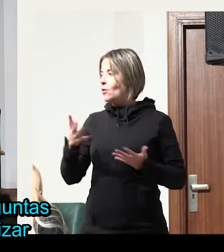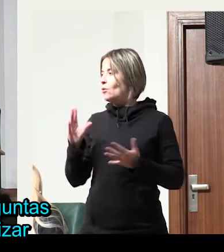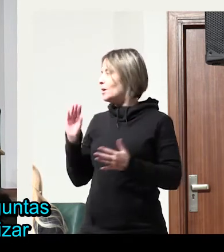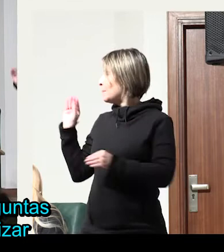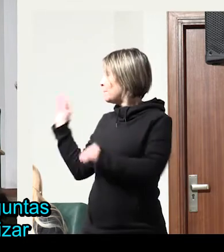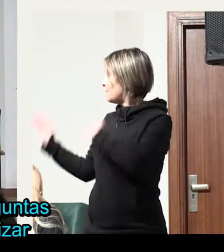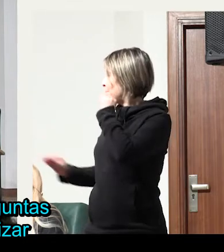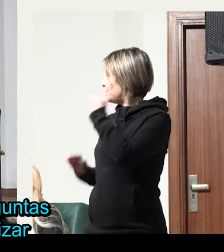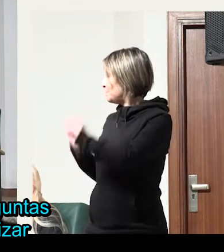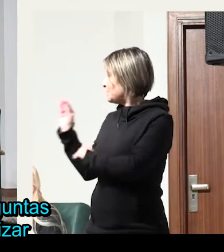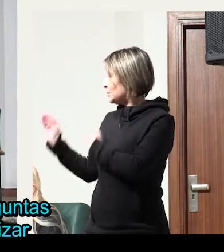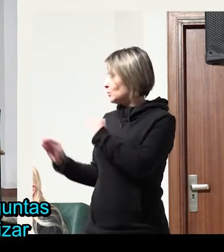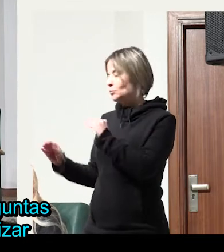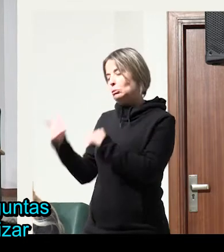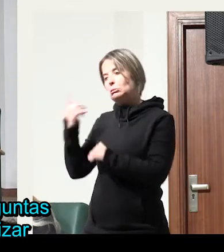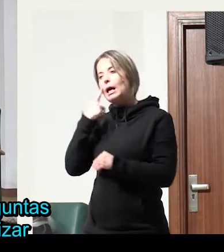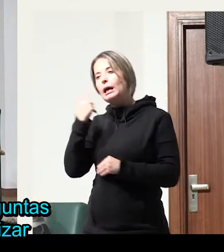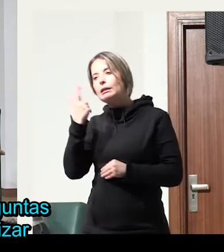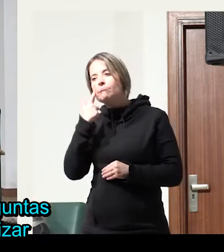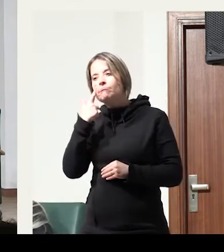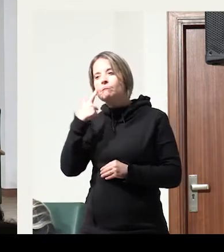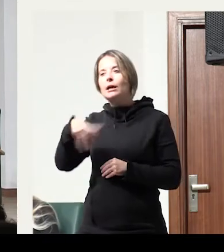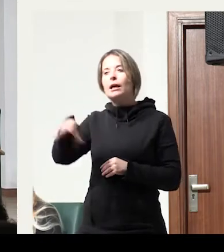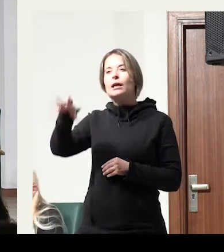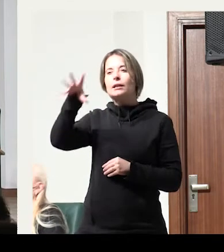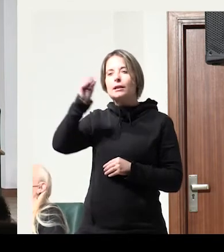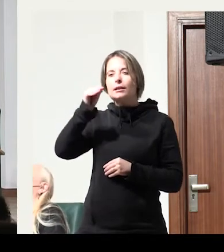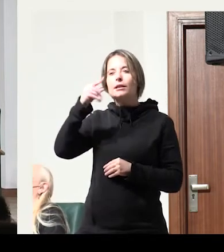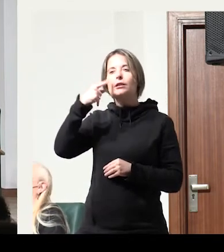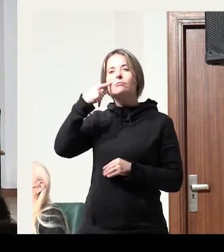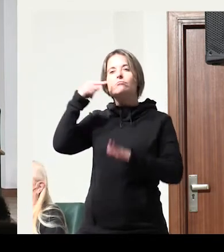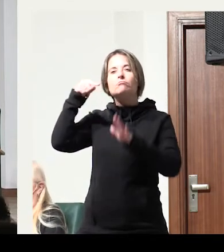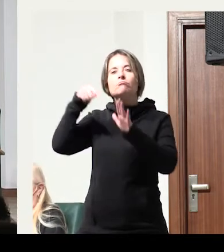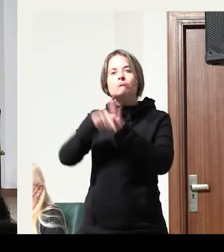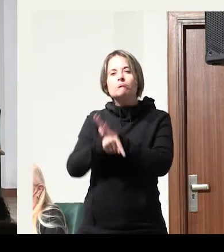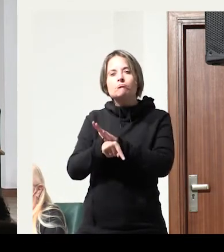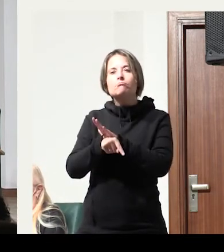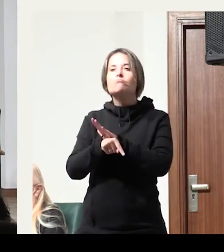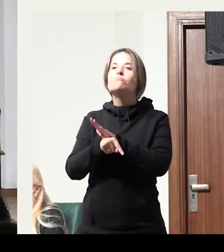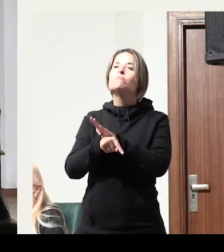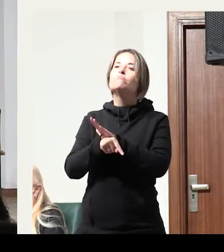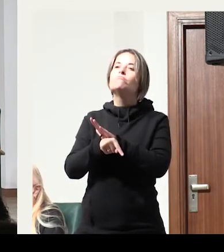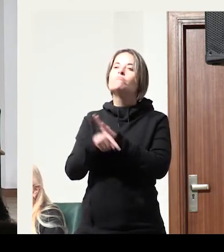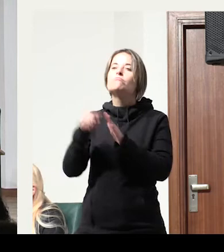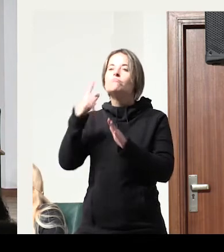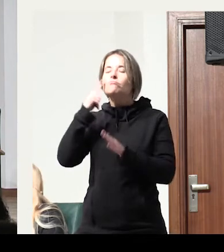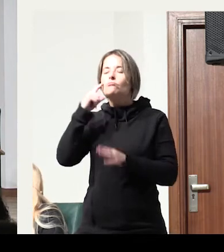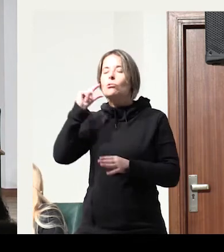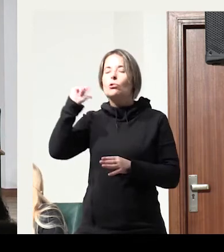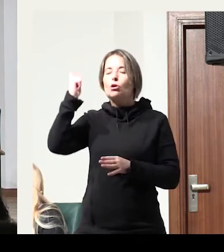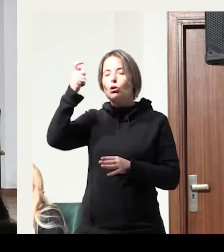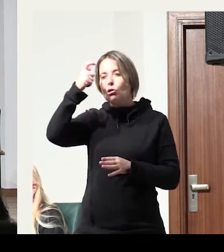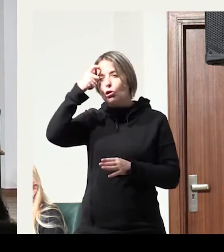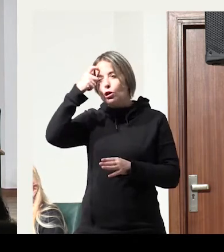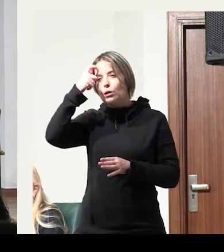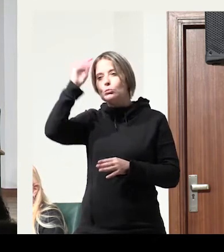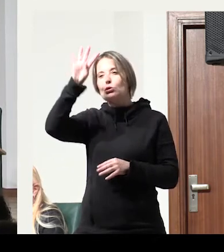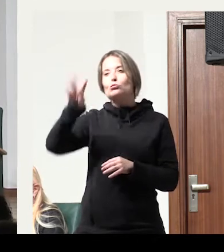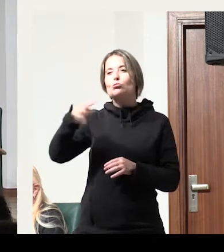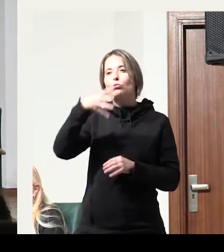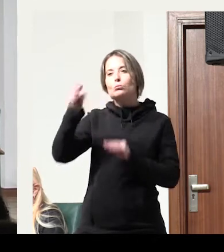preguntas para poder entender y profundizar en algunos conceptos del poemario de su